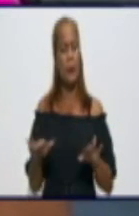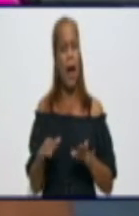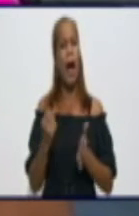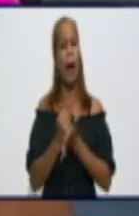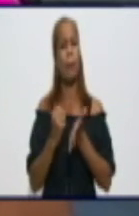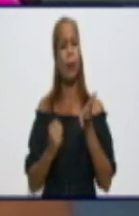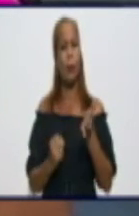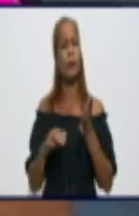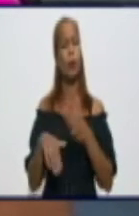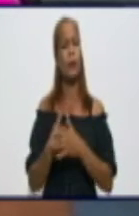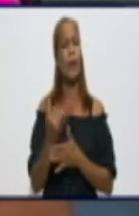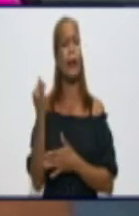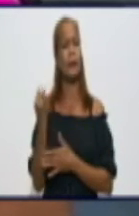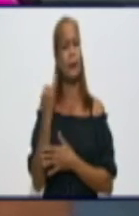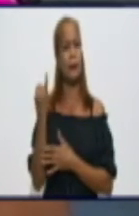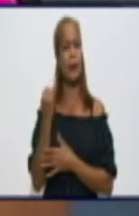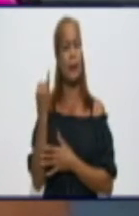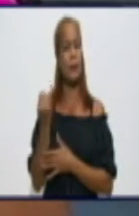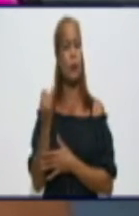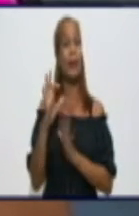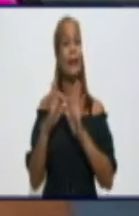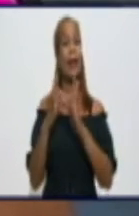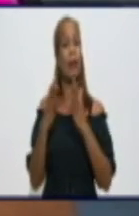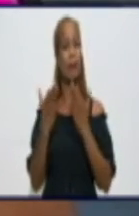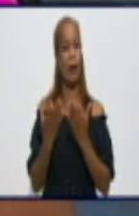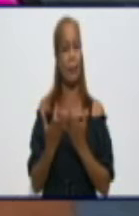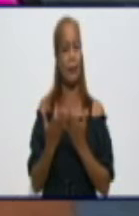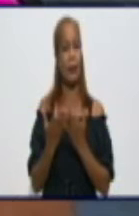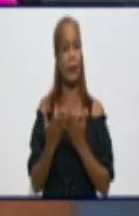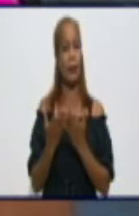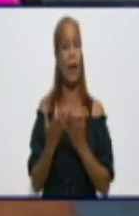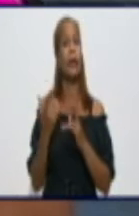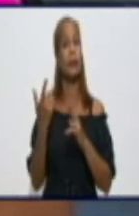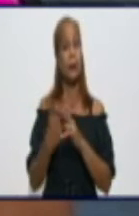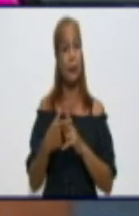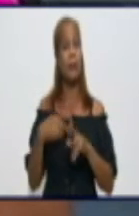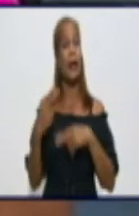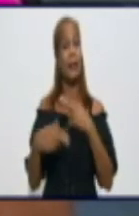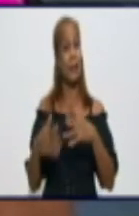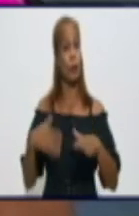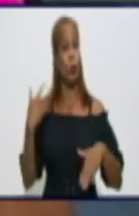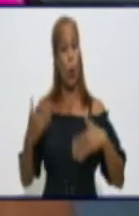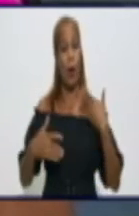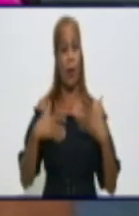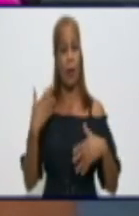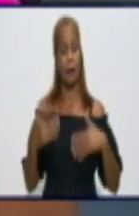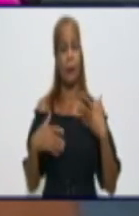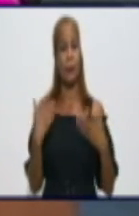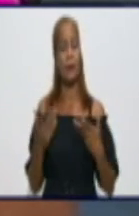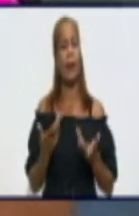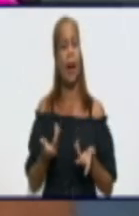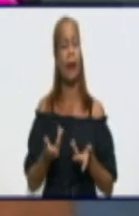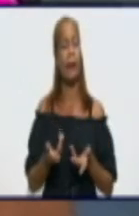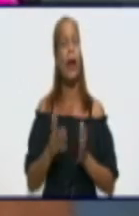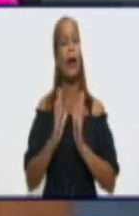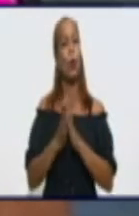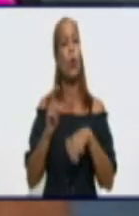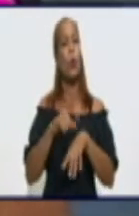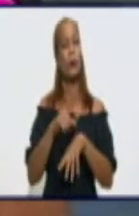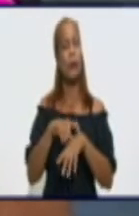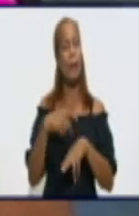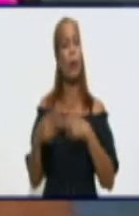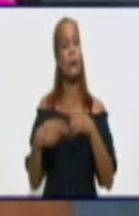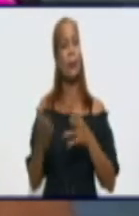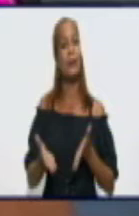celebrando el Día Internacional de la Familia y atemperándolo a los momentos que vamos desarrollando, a los